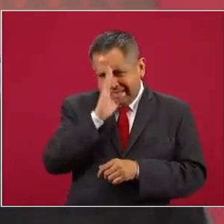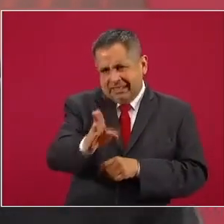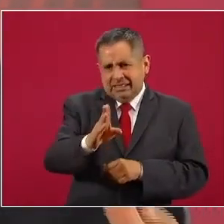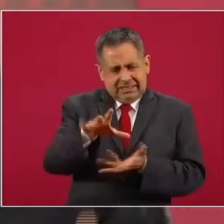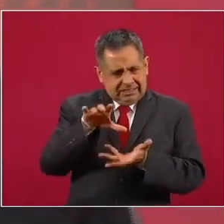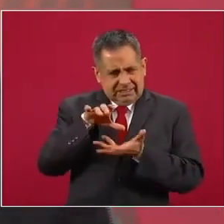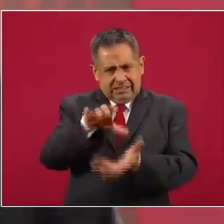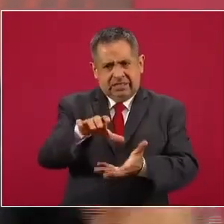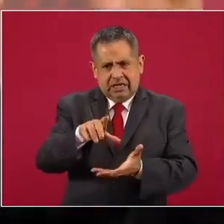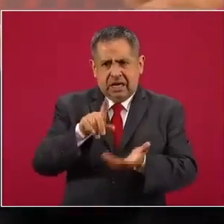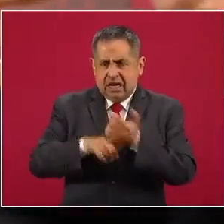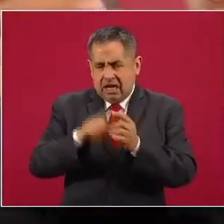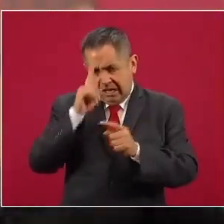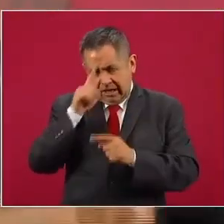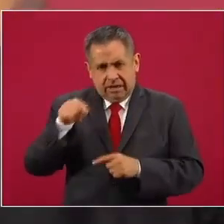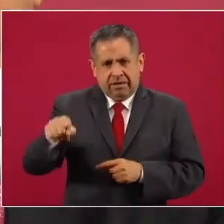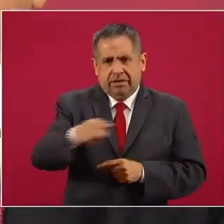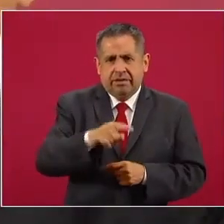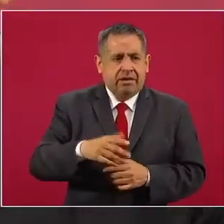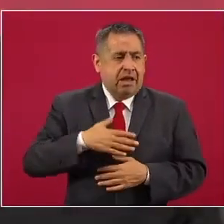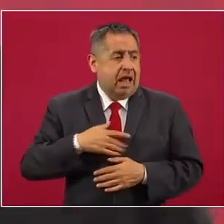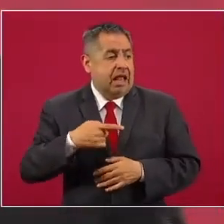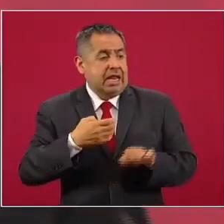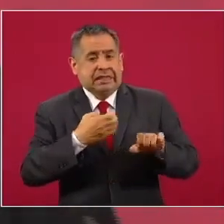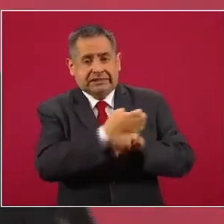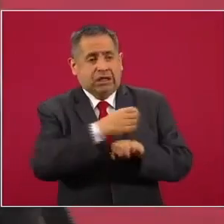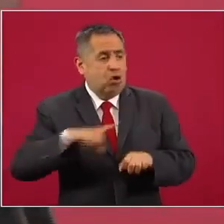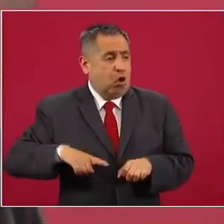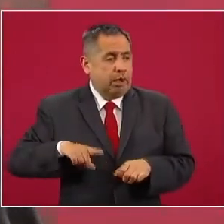adultos mayores de Jalisco al gobierno del estado,